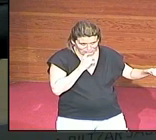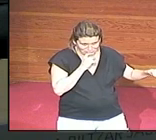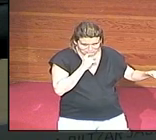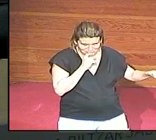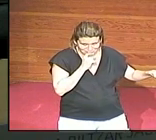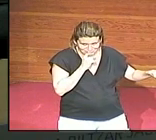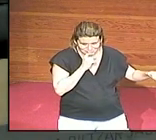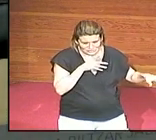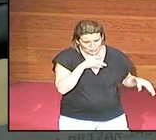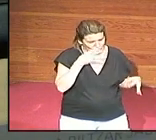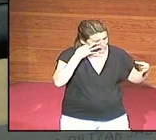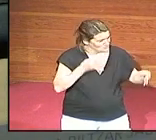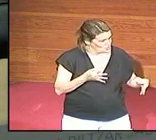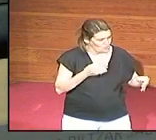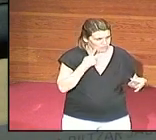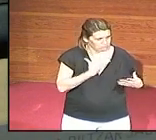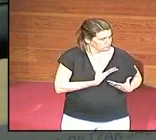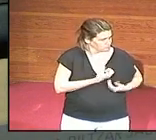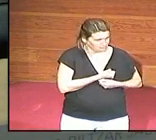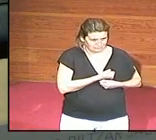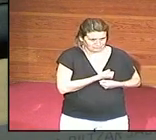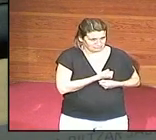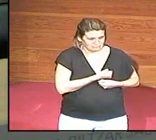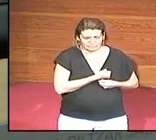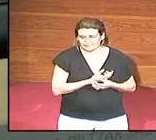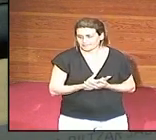Tiene que ser bastante descorazonador.